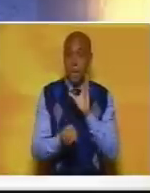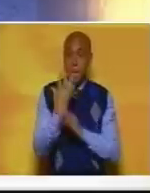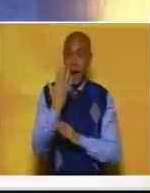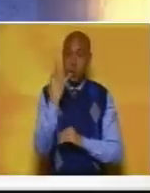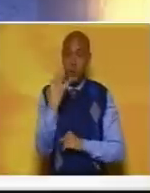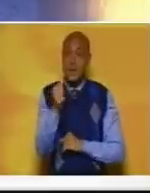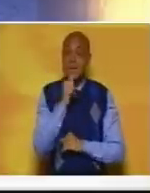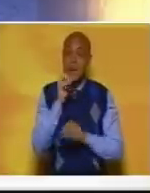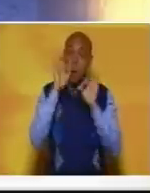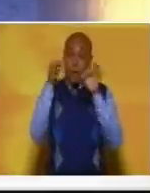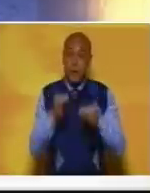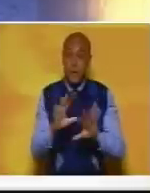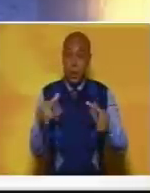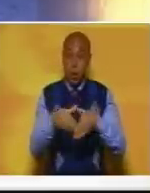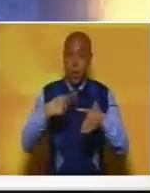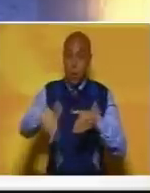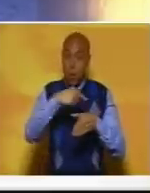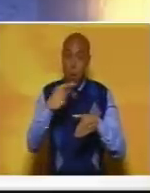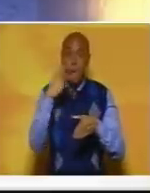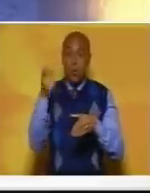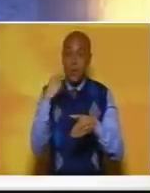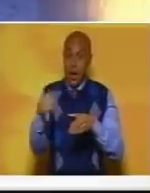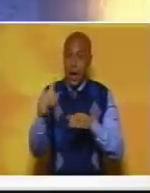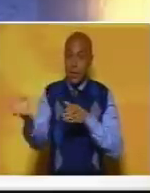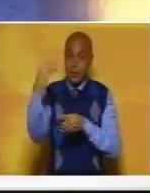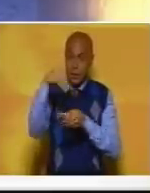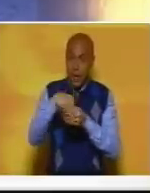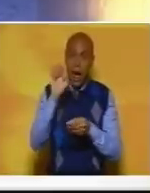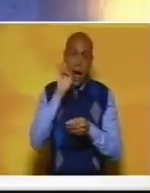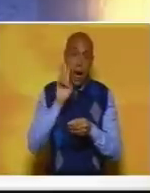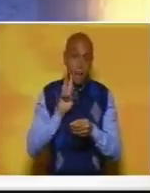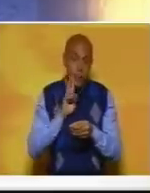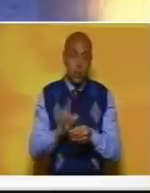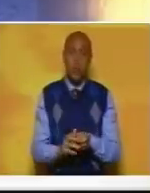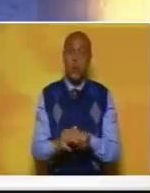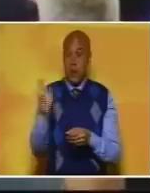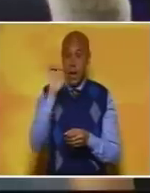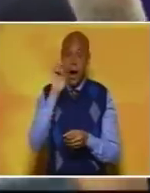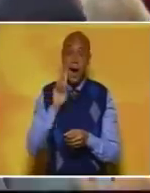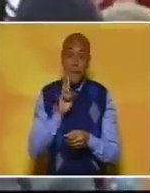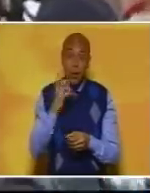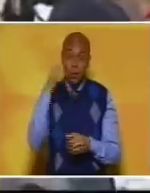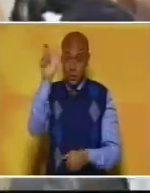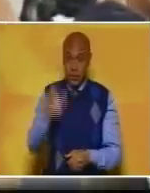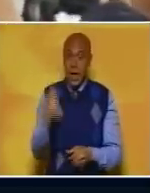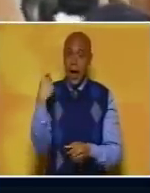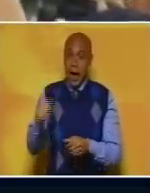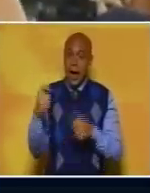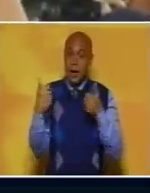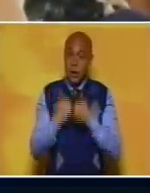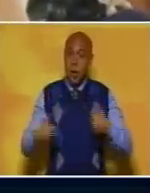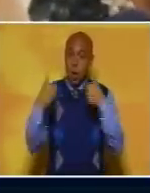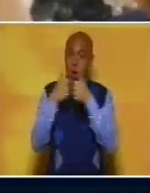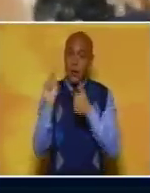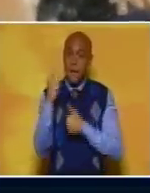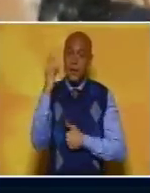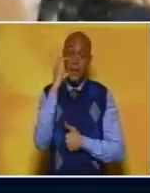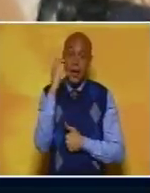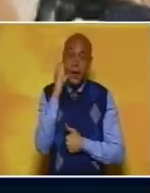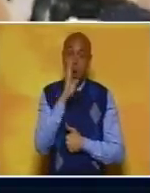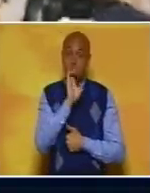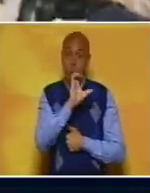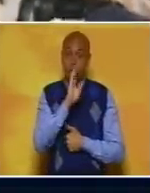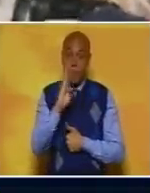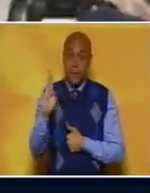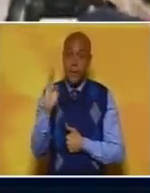informaron fuentes del Movimiento del Socialismo, partido al que pertenece el exmandatario. Morales era candidato a primer senador por Cochabamba y